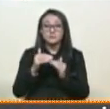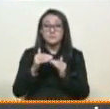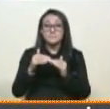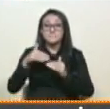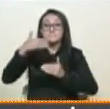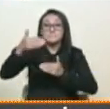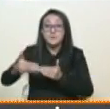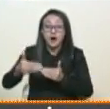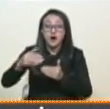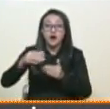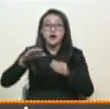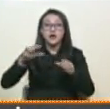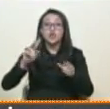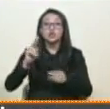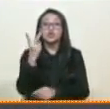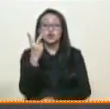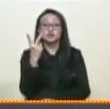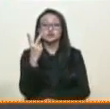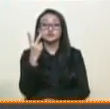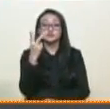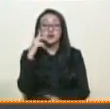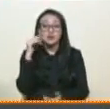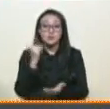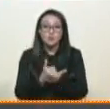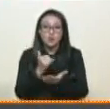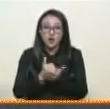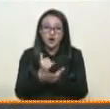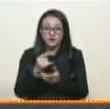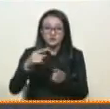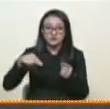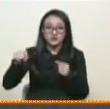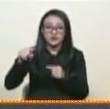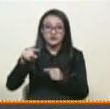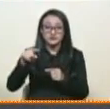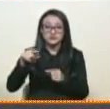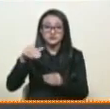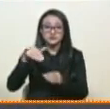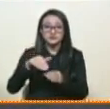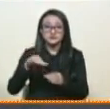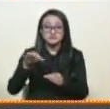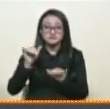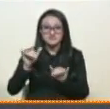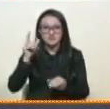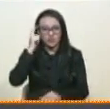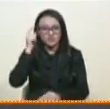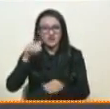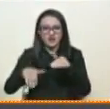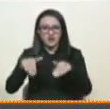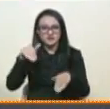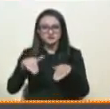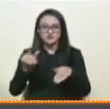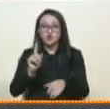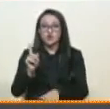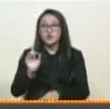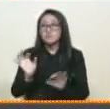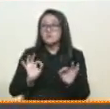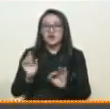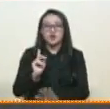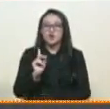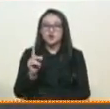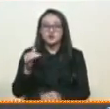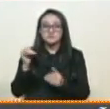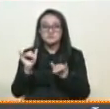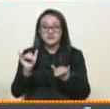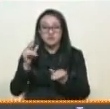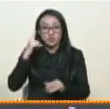proceso de auditoría donde hay una muestra que se escoge de ese, que se sortea incluso el mismo día de la elección, o sea, ahí no es que se prepara, se sortea